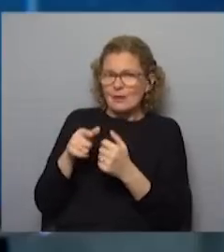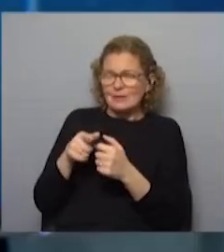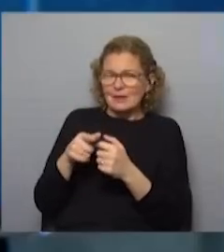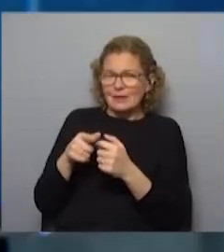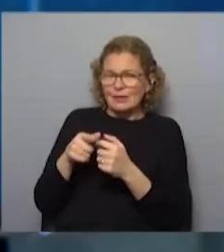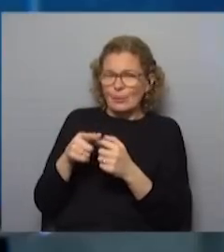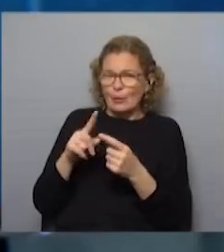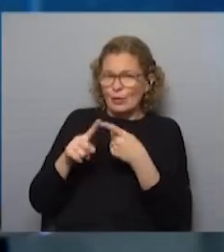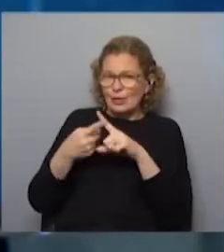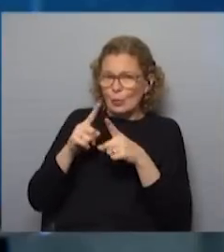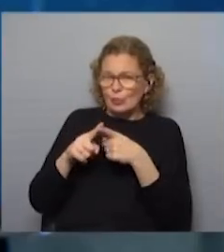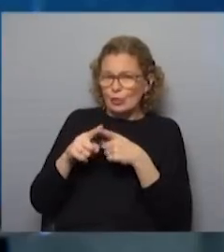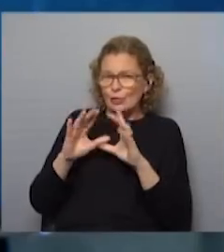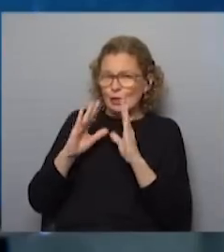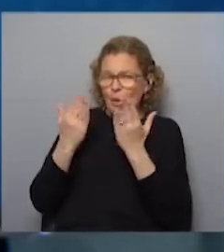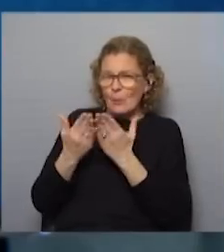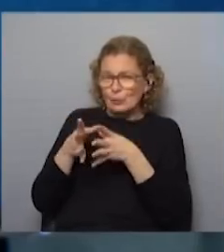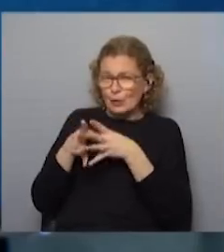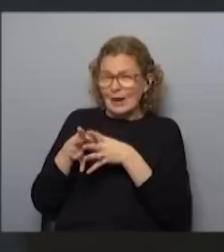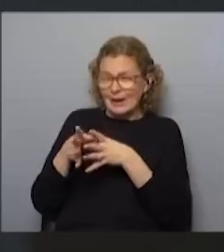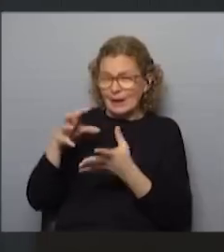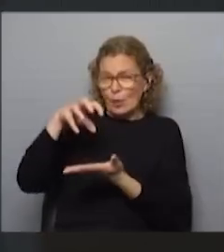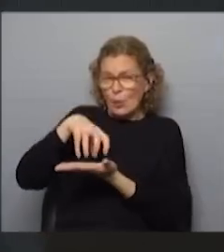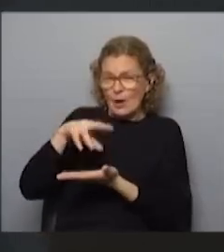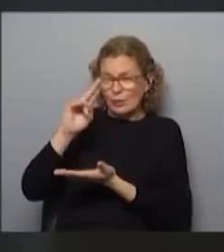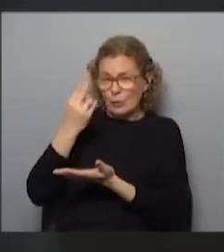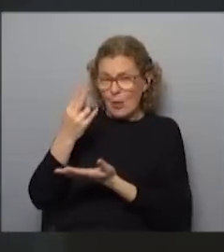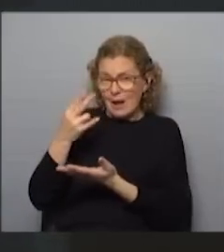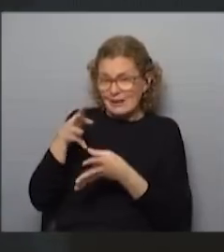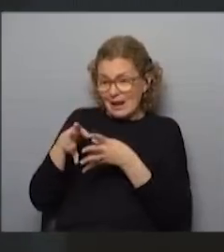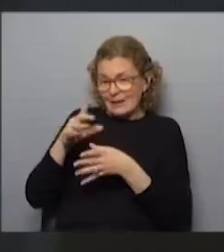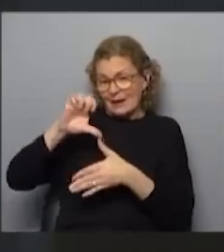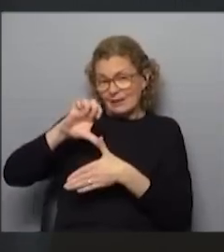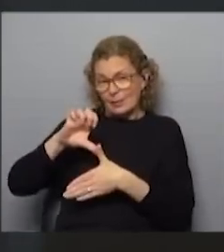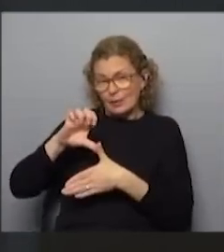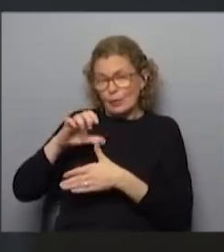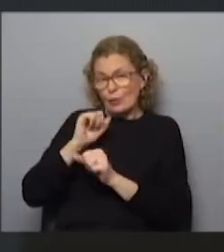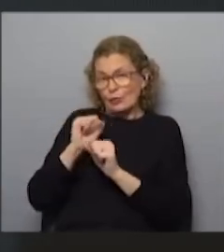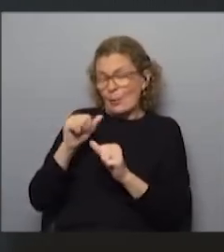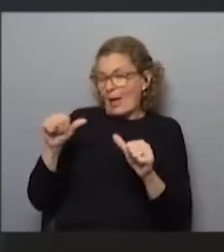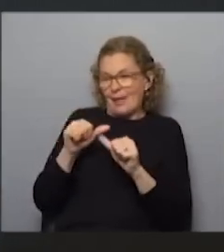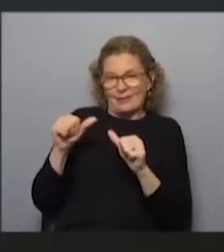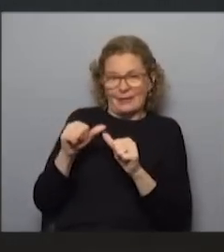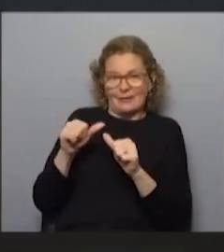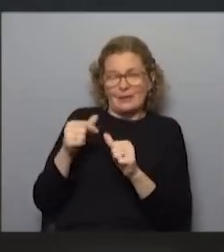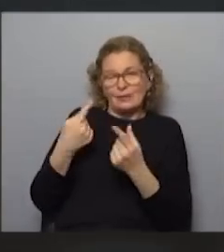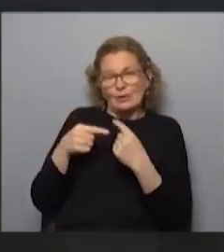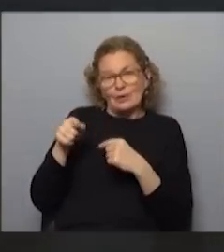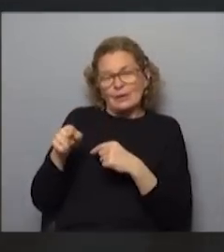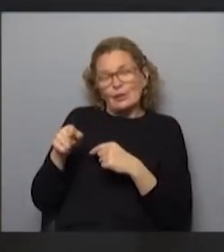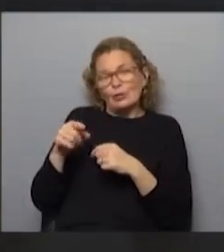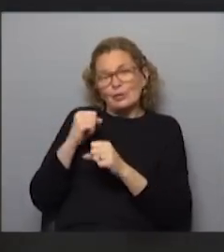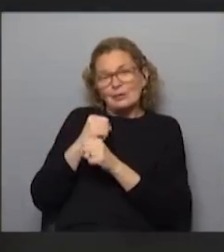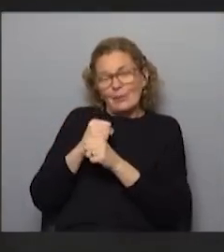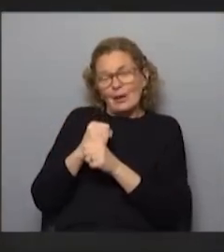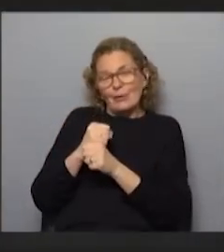estas cosas sin una discusión sobre lo que era el mundo de la guerra fría y el lugar de Uruguay en esa guerra fría la llegar no se pueden hacer y bueno Y ese otro